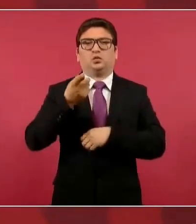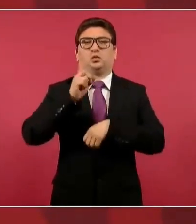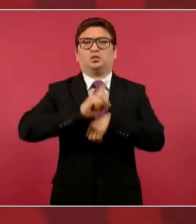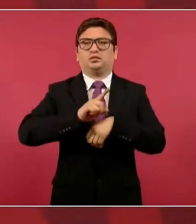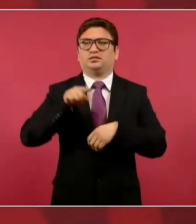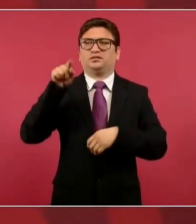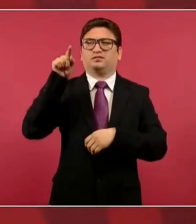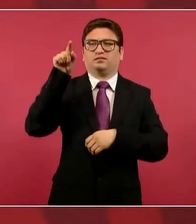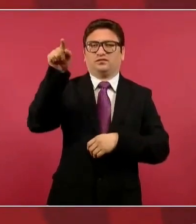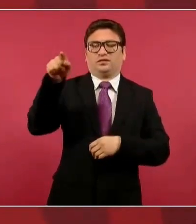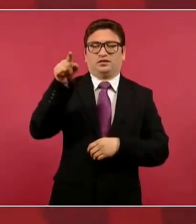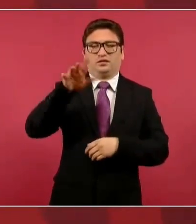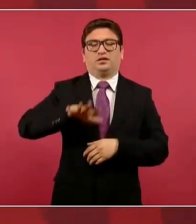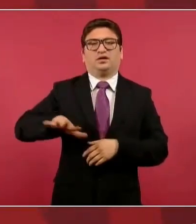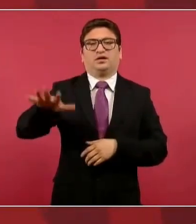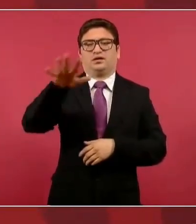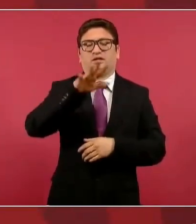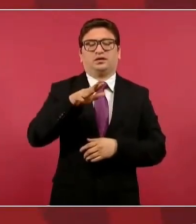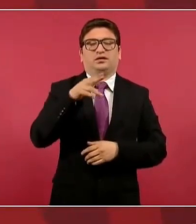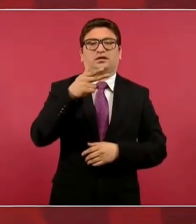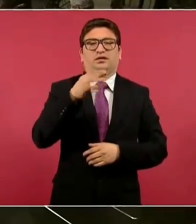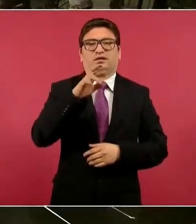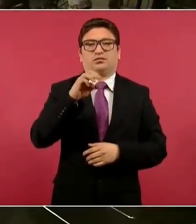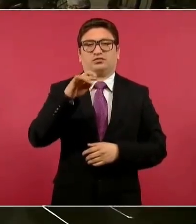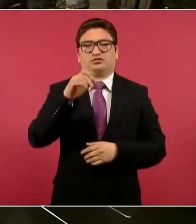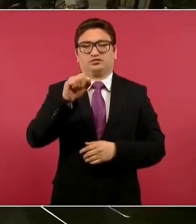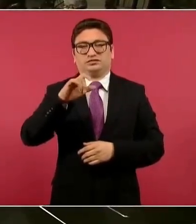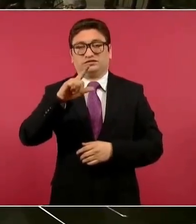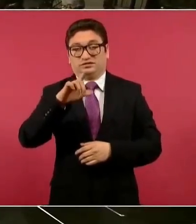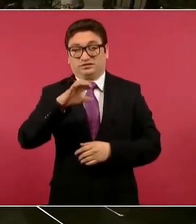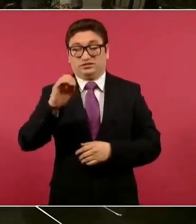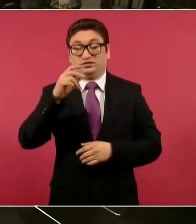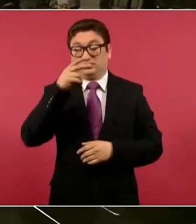Hermosillo y teníamos contratado